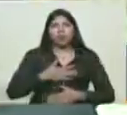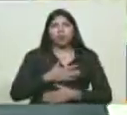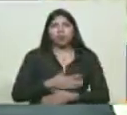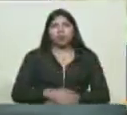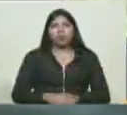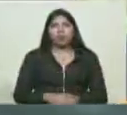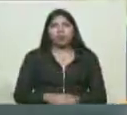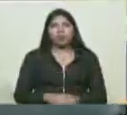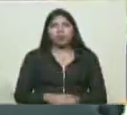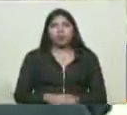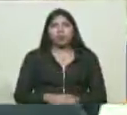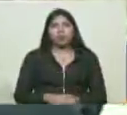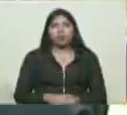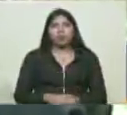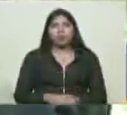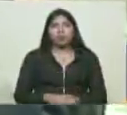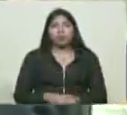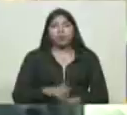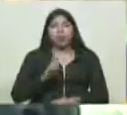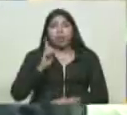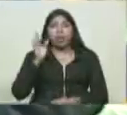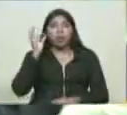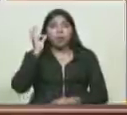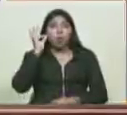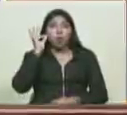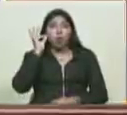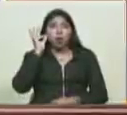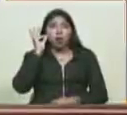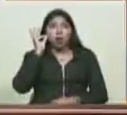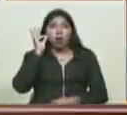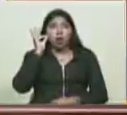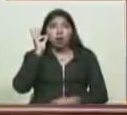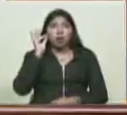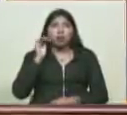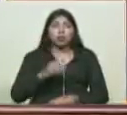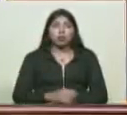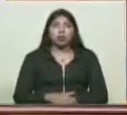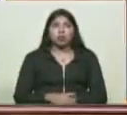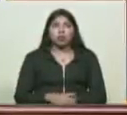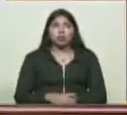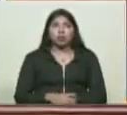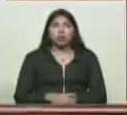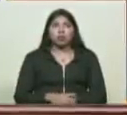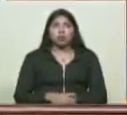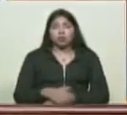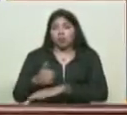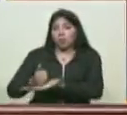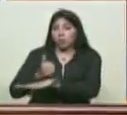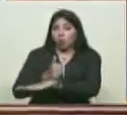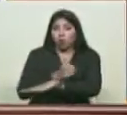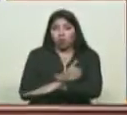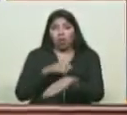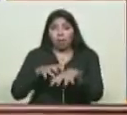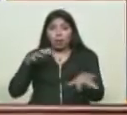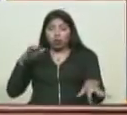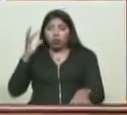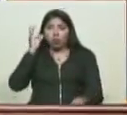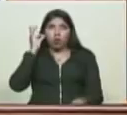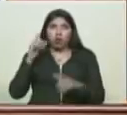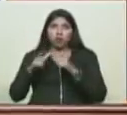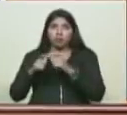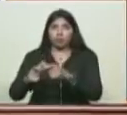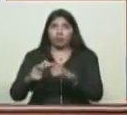Sea una mujer quien hoy también da mayoría en nuestra junta directiva. Vamos a pasar